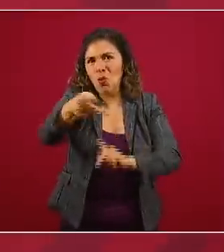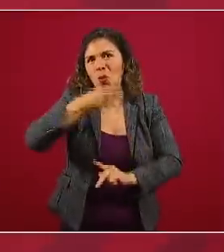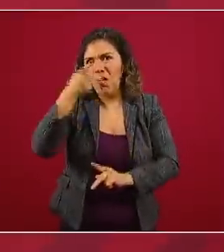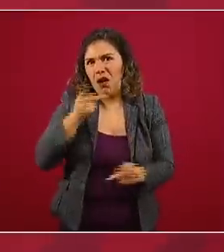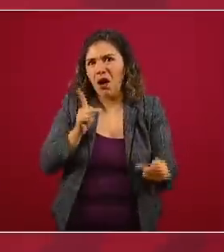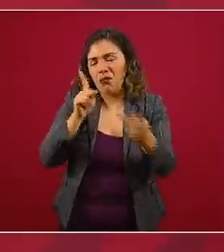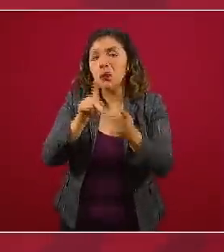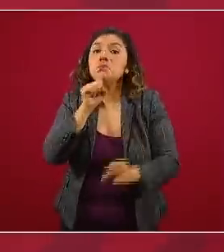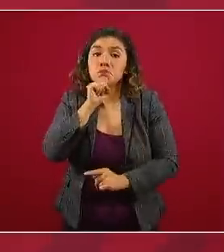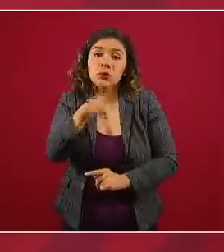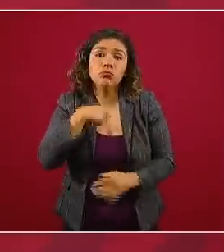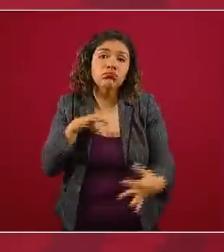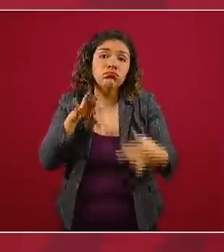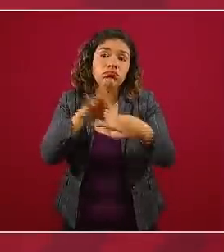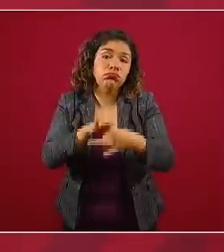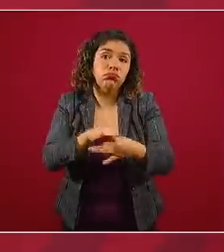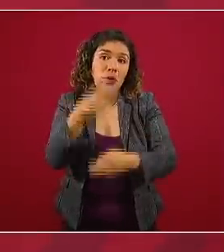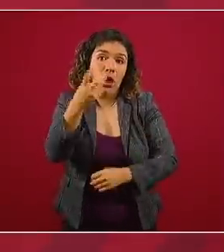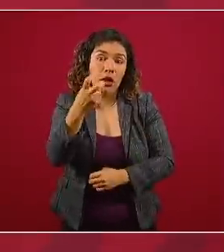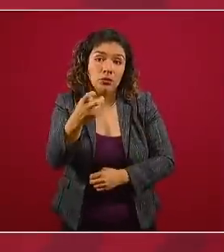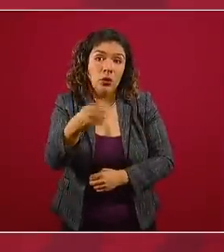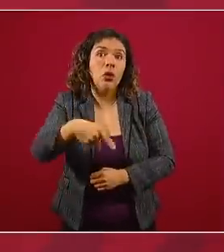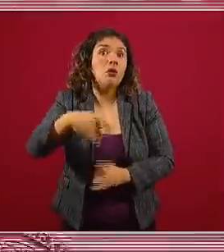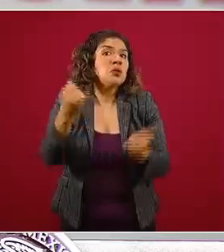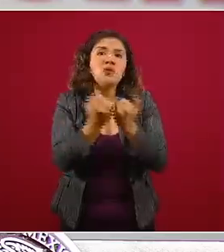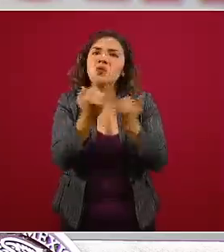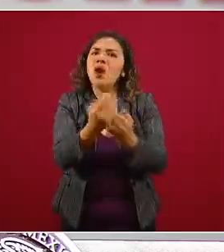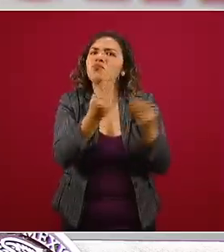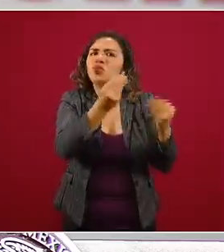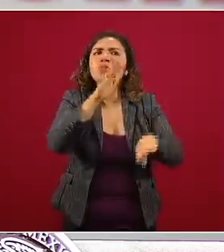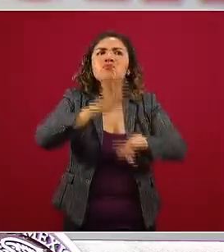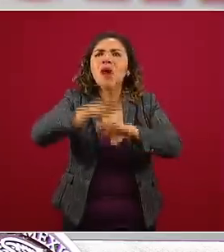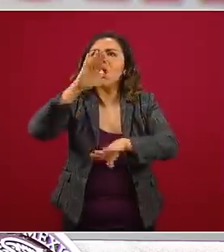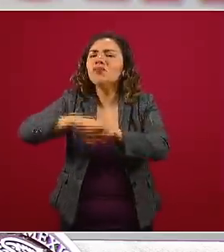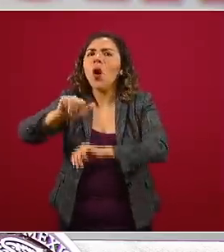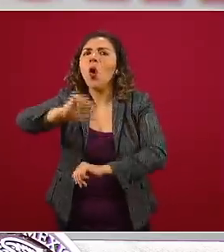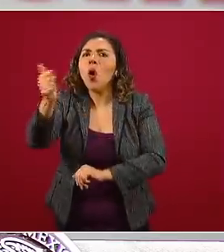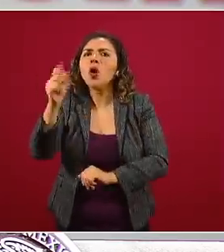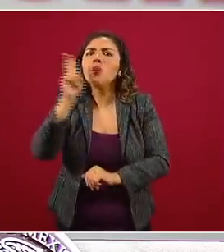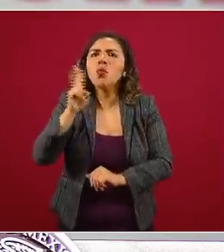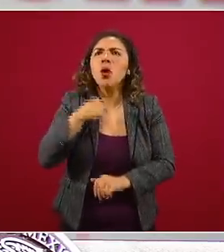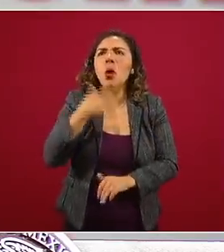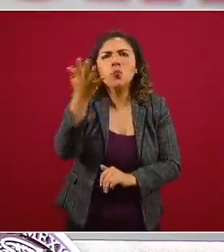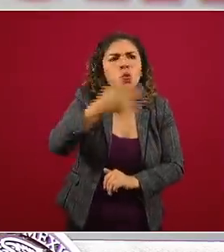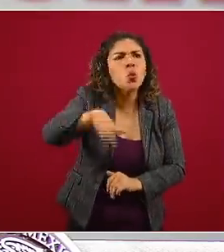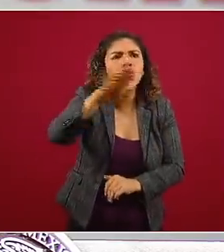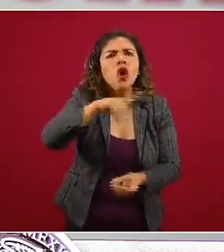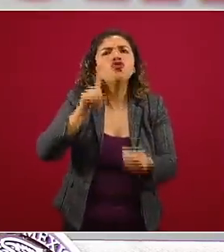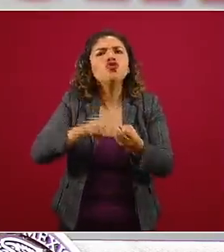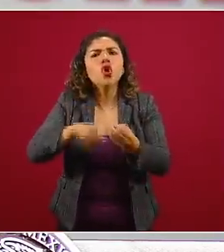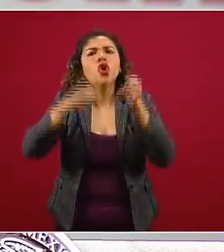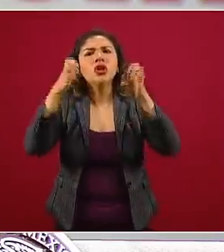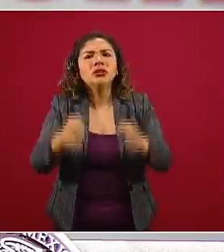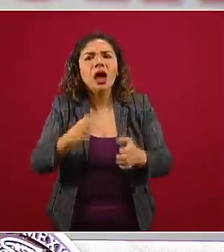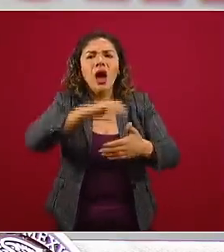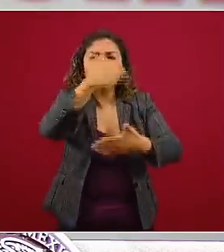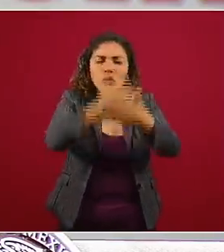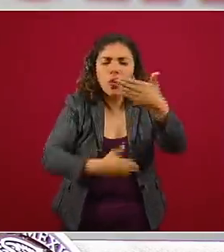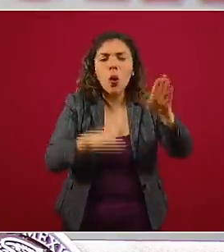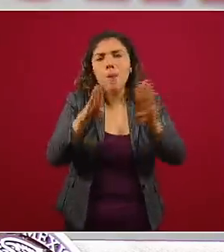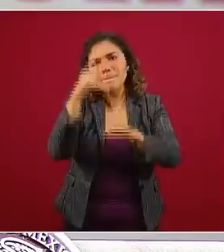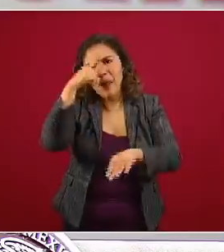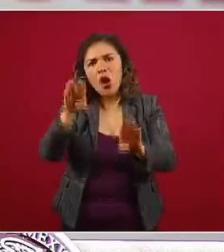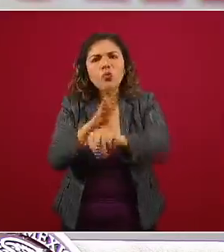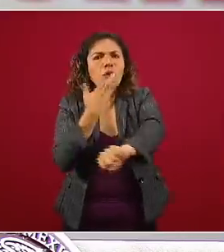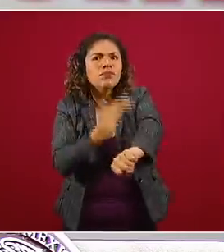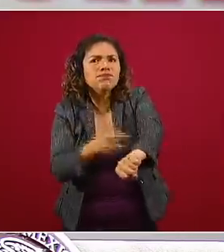y no es desafortunadamente la único caso en donde hemos buscado evidencias documentales del proceder